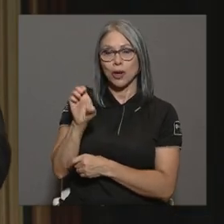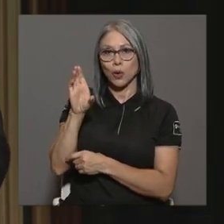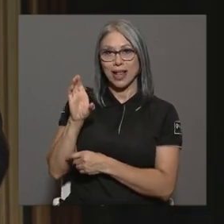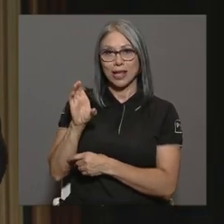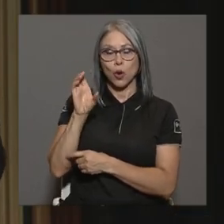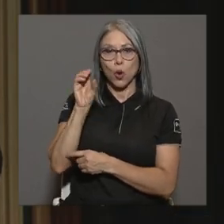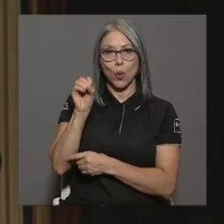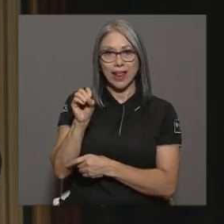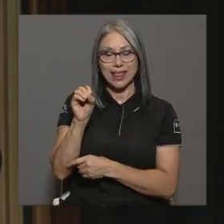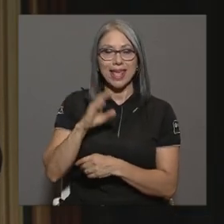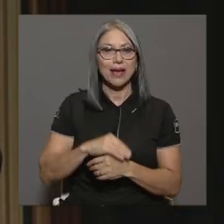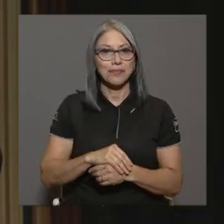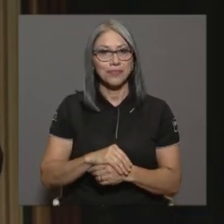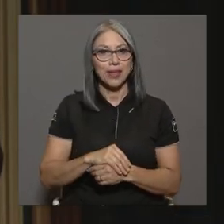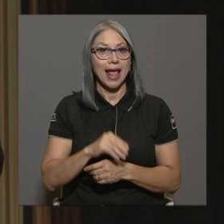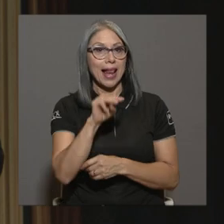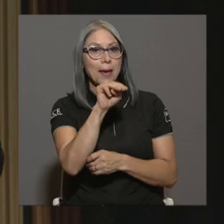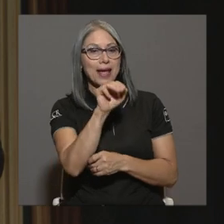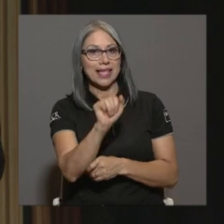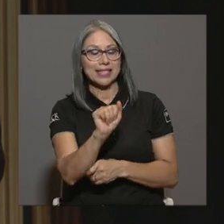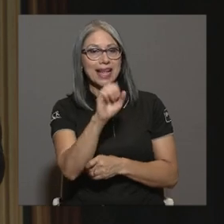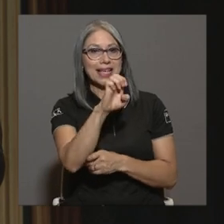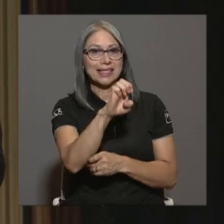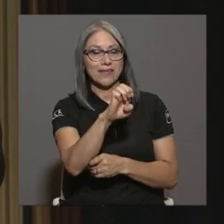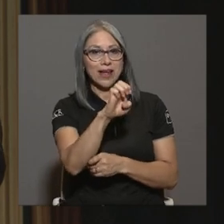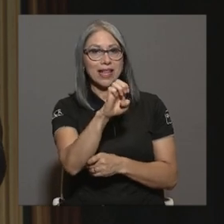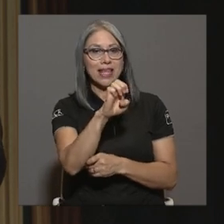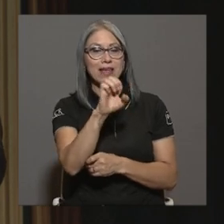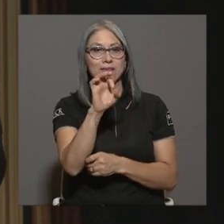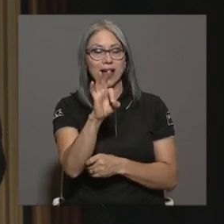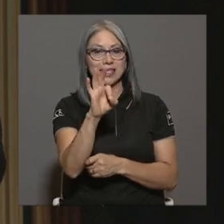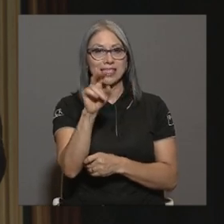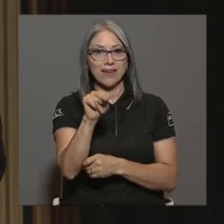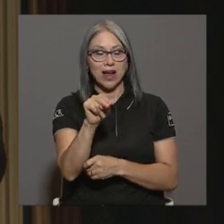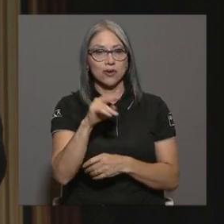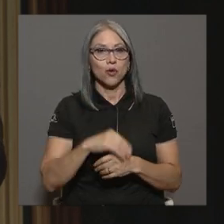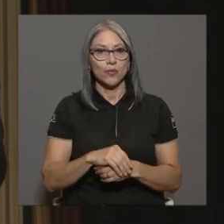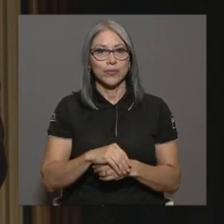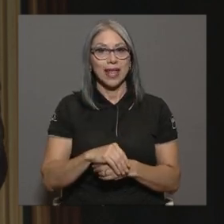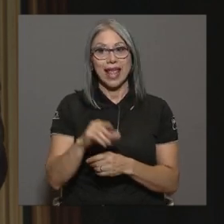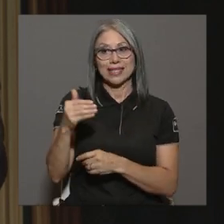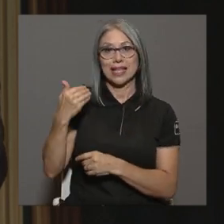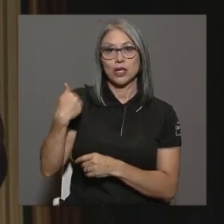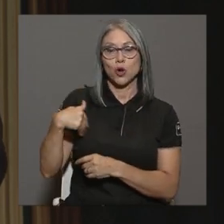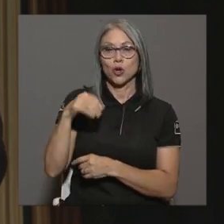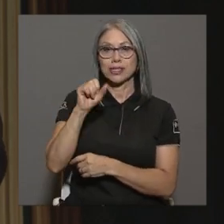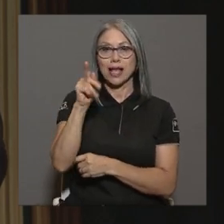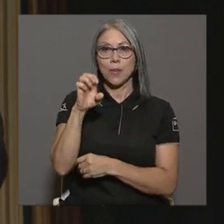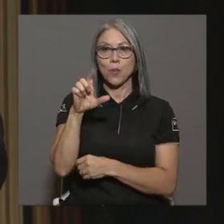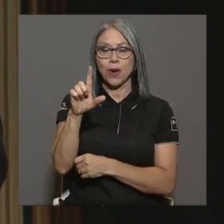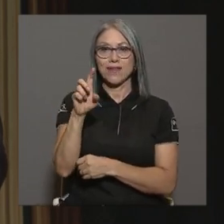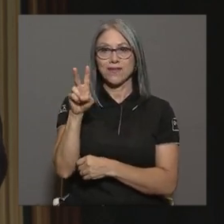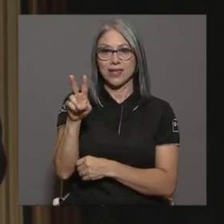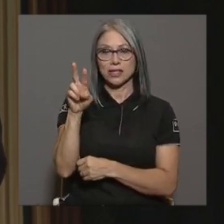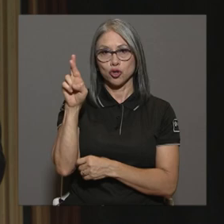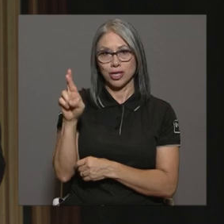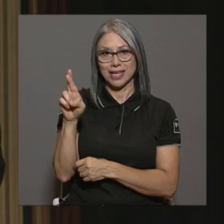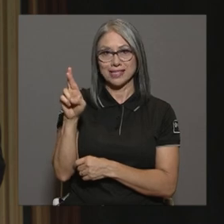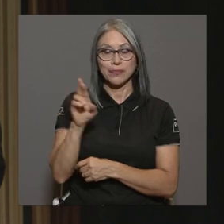Calderón Ovaldía, la magistra Stephanie Fallas Navarro, el señor Samuel Víquez